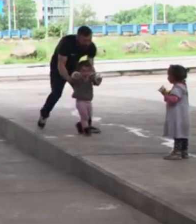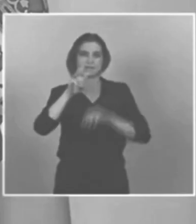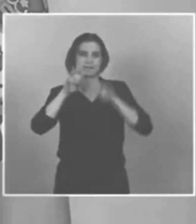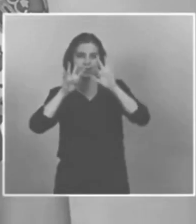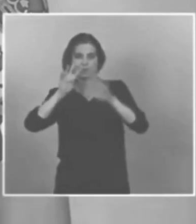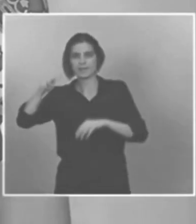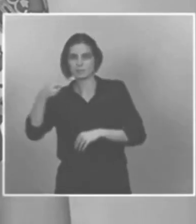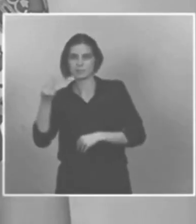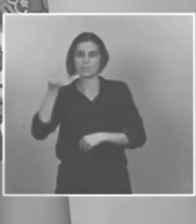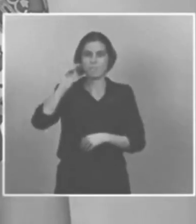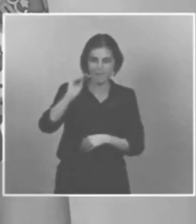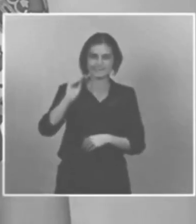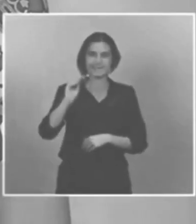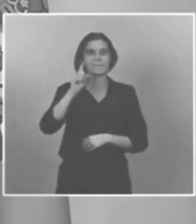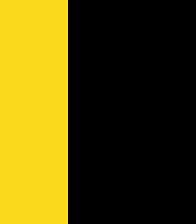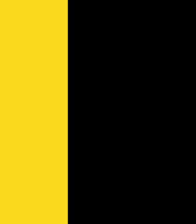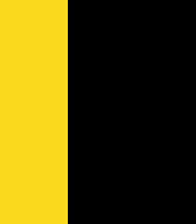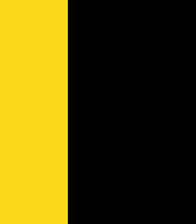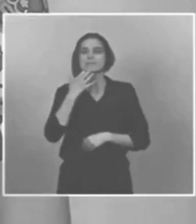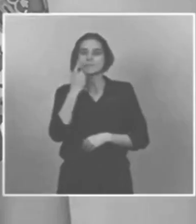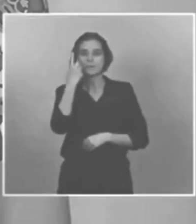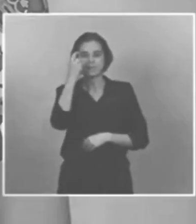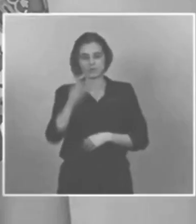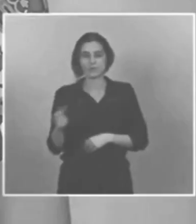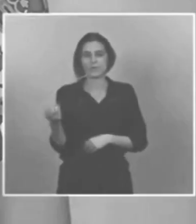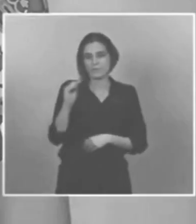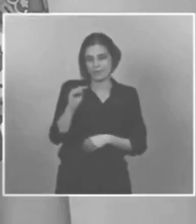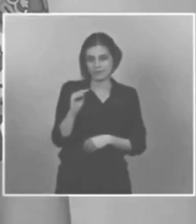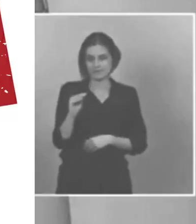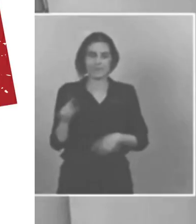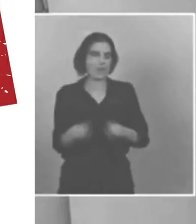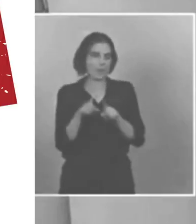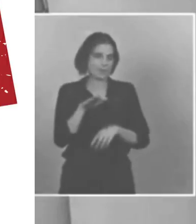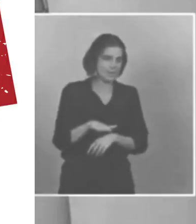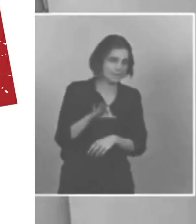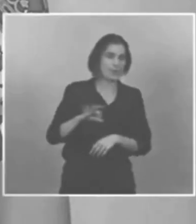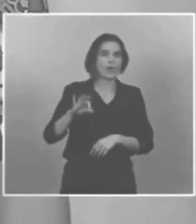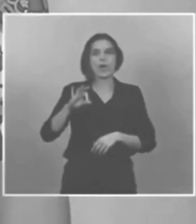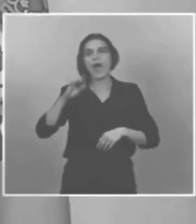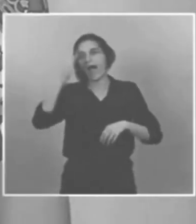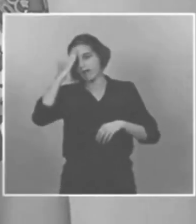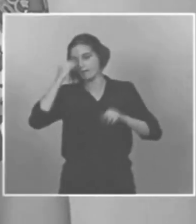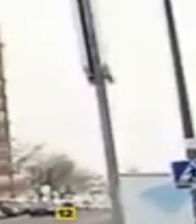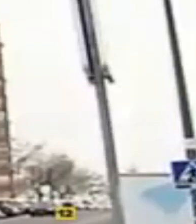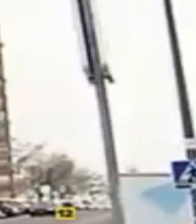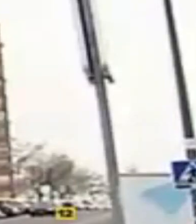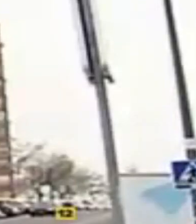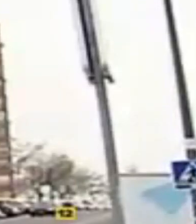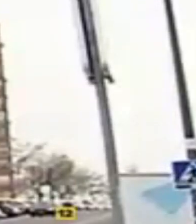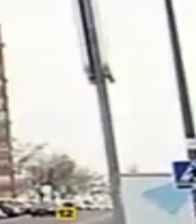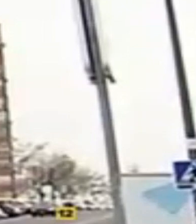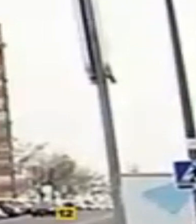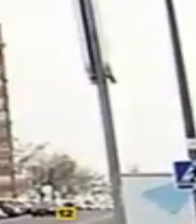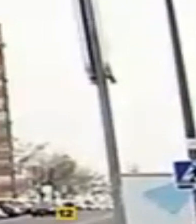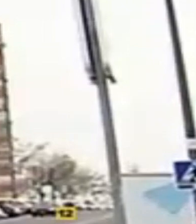2021 del aire o de la caridad. El gobierno ha decidido que para optar al ingreso mínimo se tendrá en cuenta su situación del año